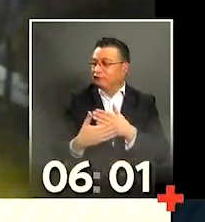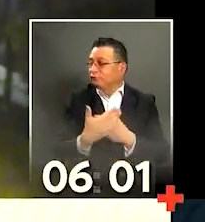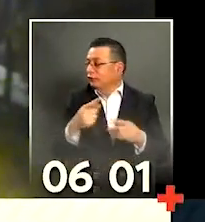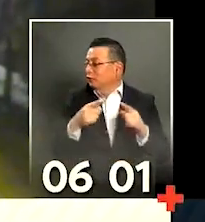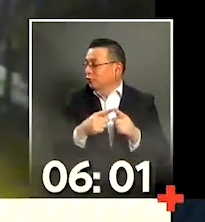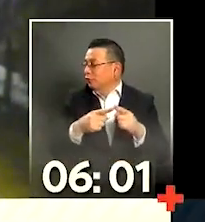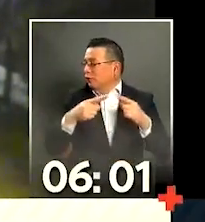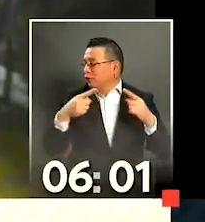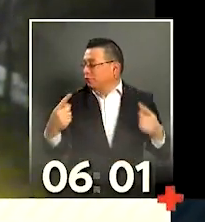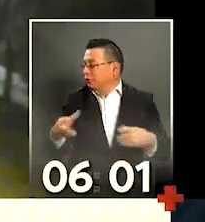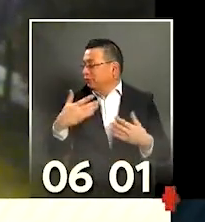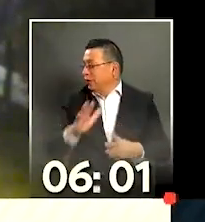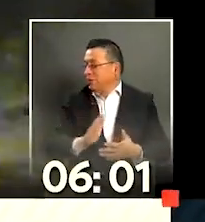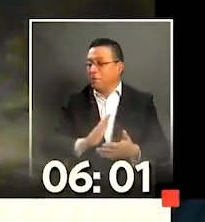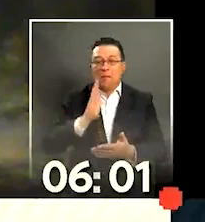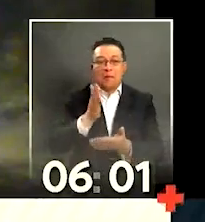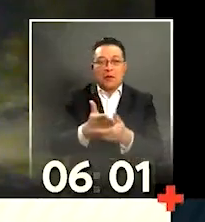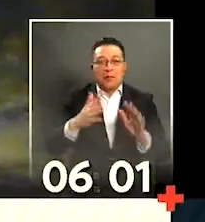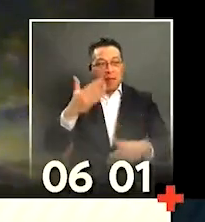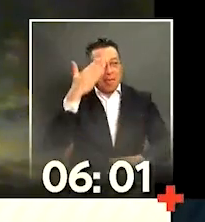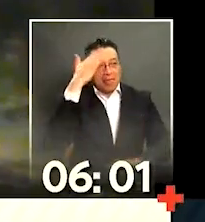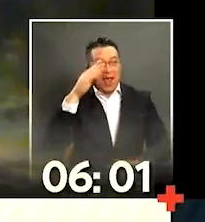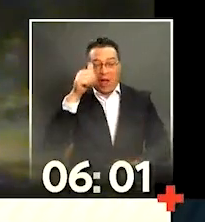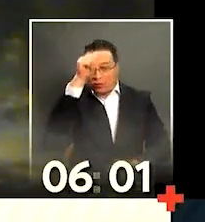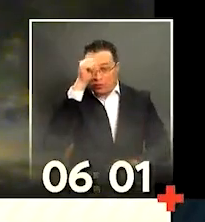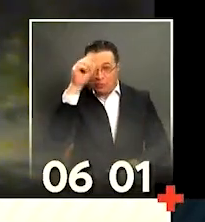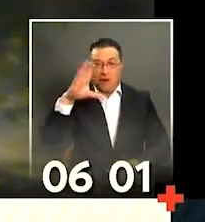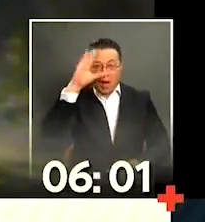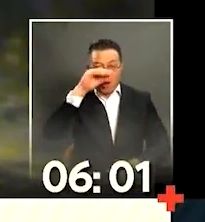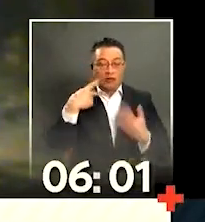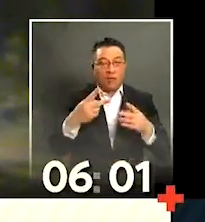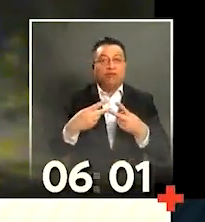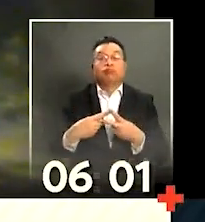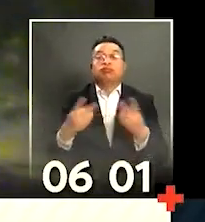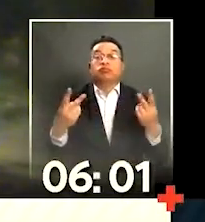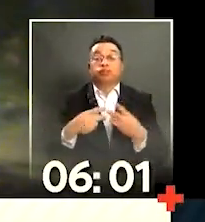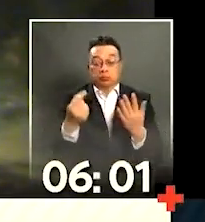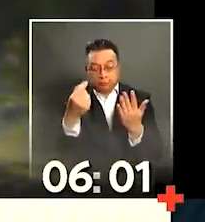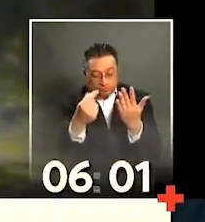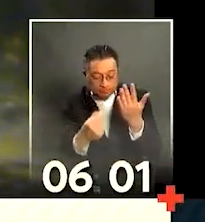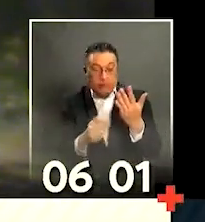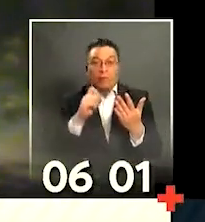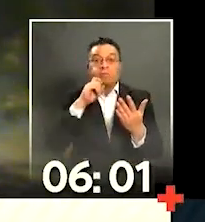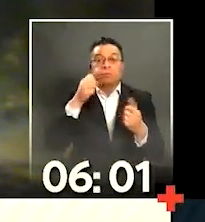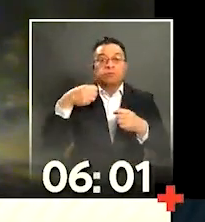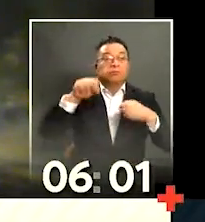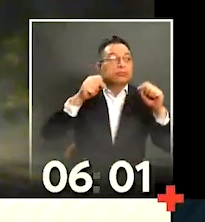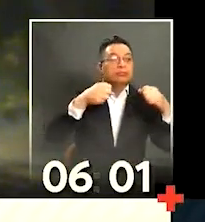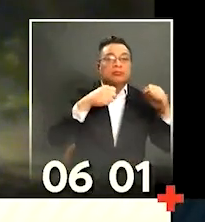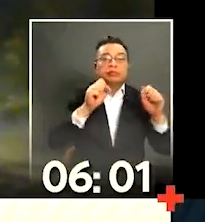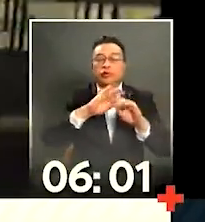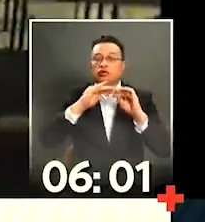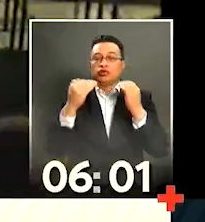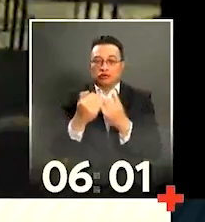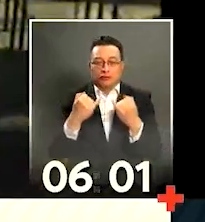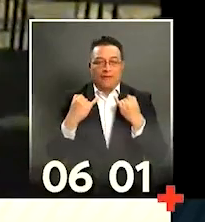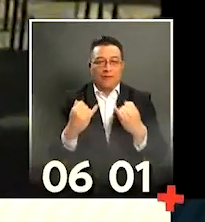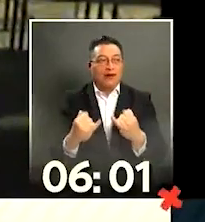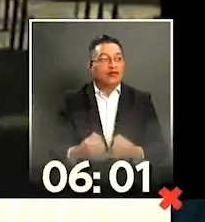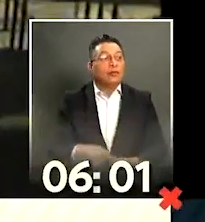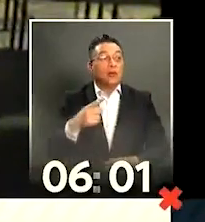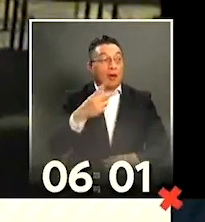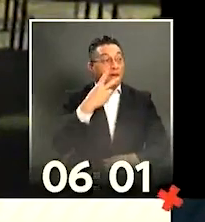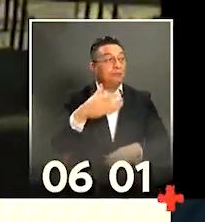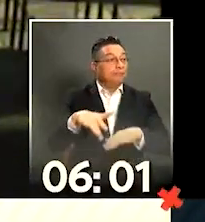va a terminar el día domingo, en la noche, cuando se sepan los resultados, ahí vamos a estar al pie del cañón con todos nuestros equipos. Hoy estaba mostrando las calles de Santiago,